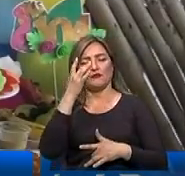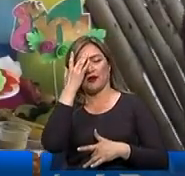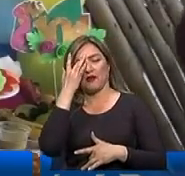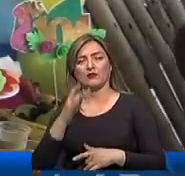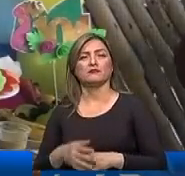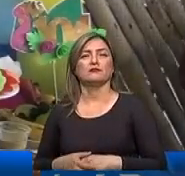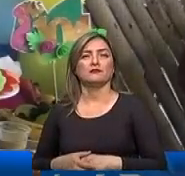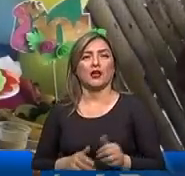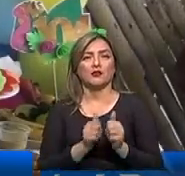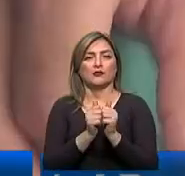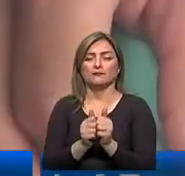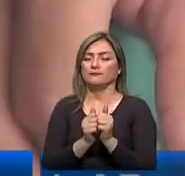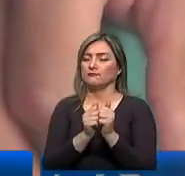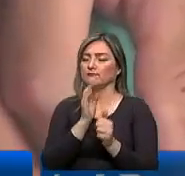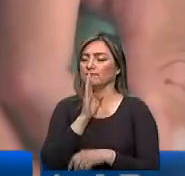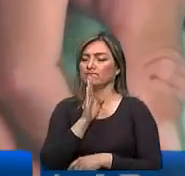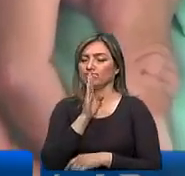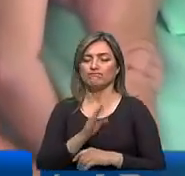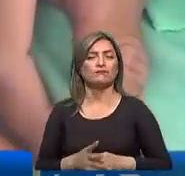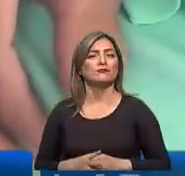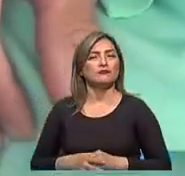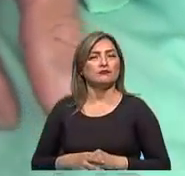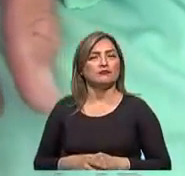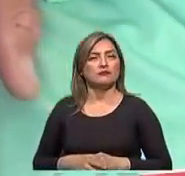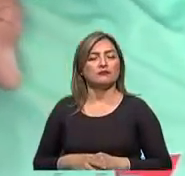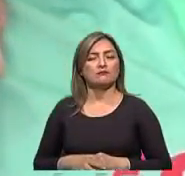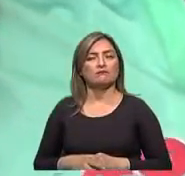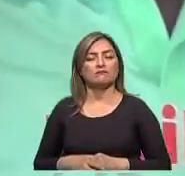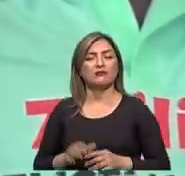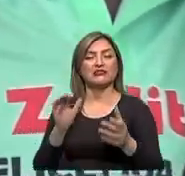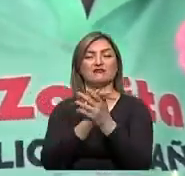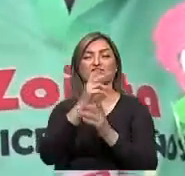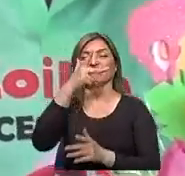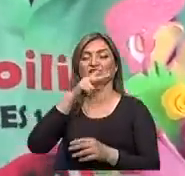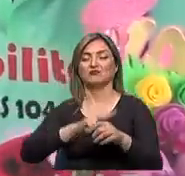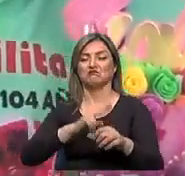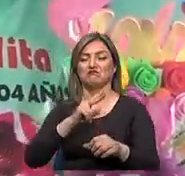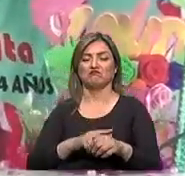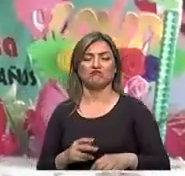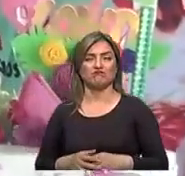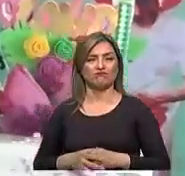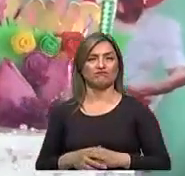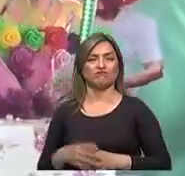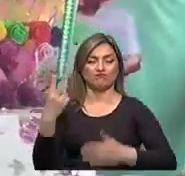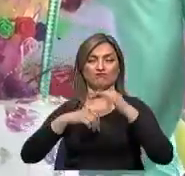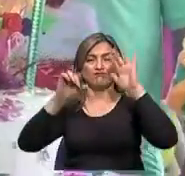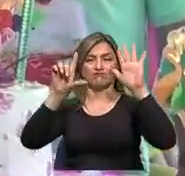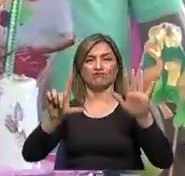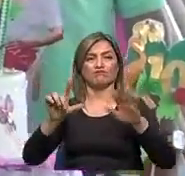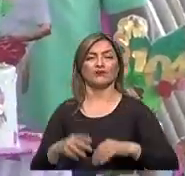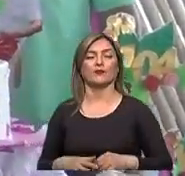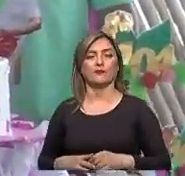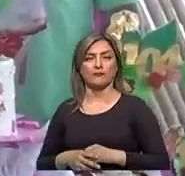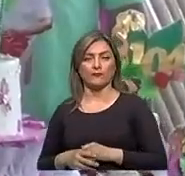estando ahí, acompañándola. Doña Zoila en su vida se comprometió por 3 ocasiones y concibió 7 hijos, de